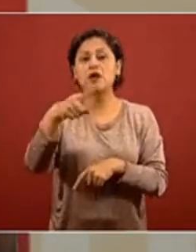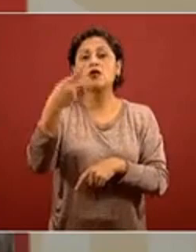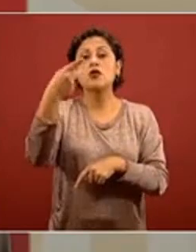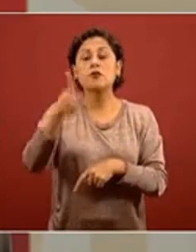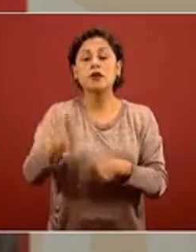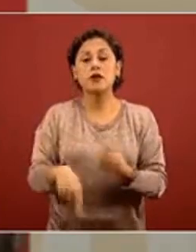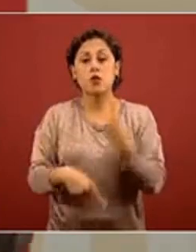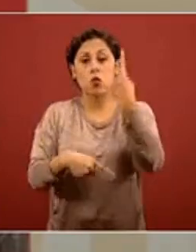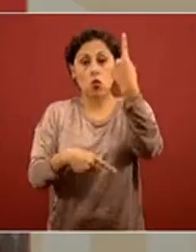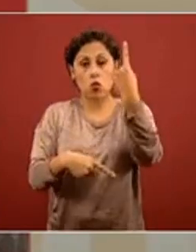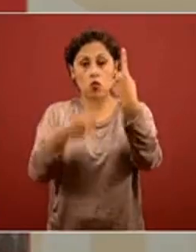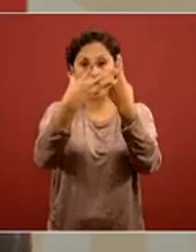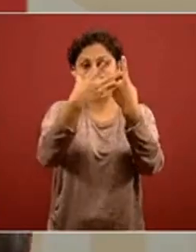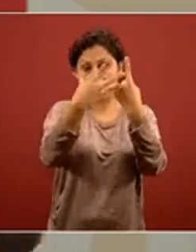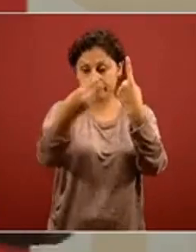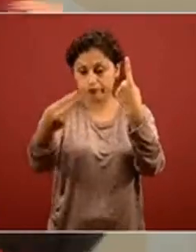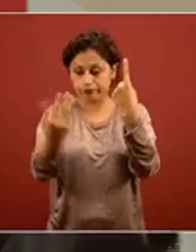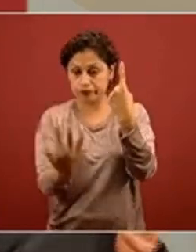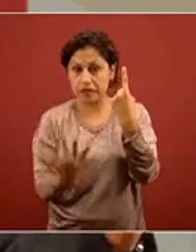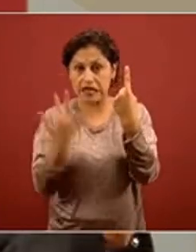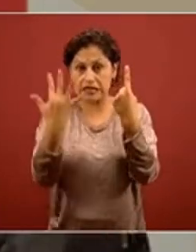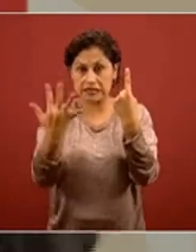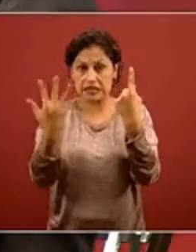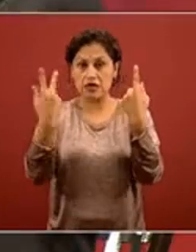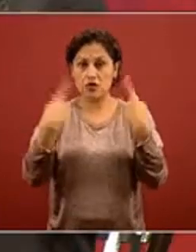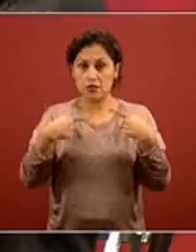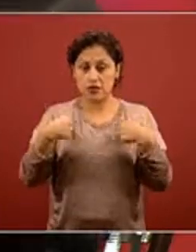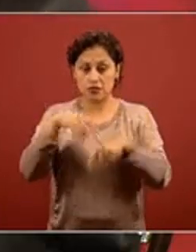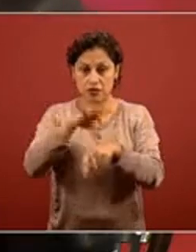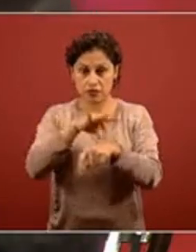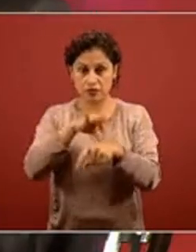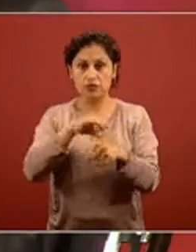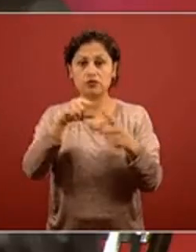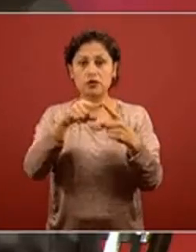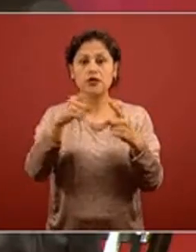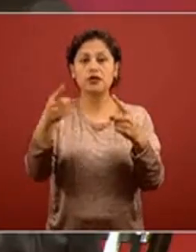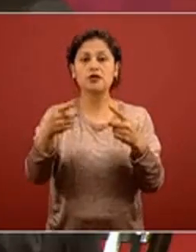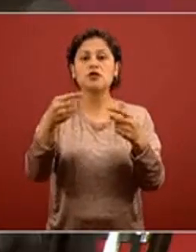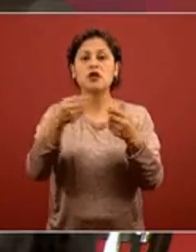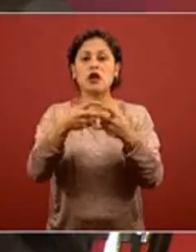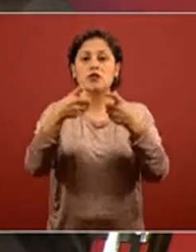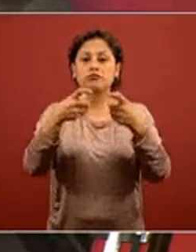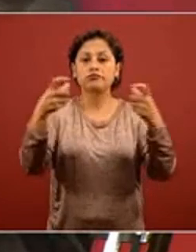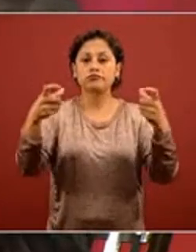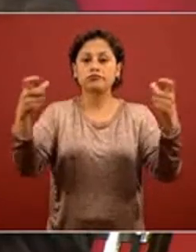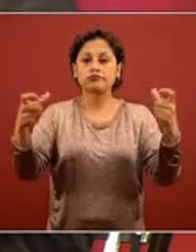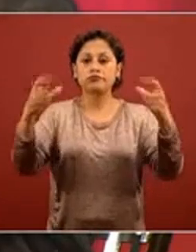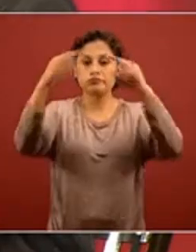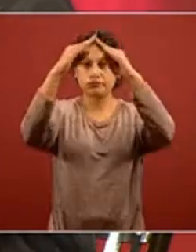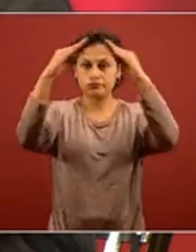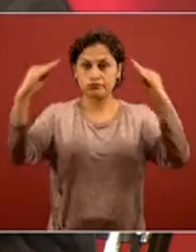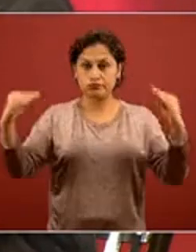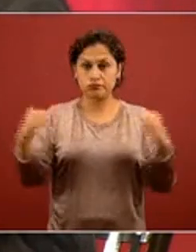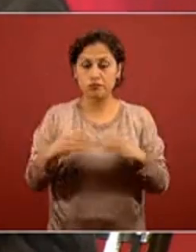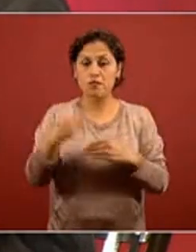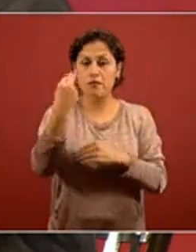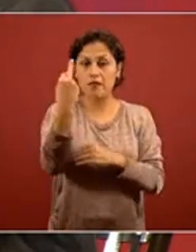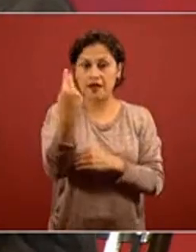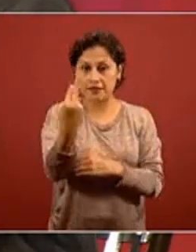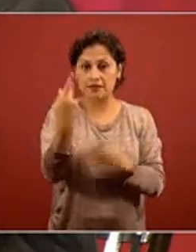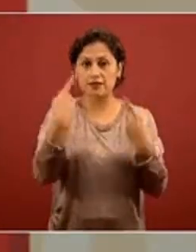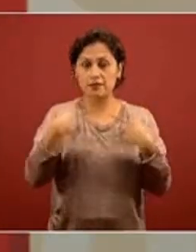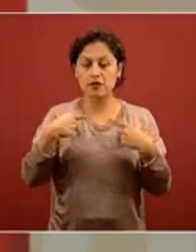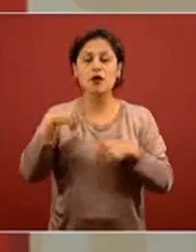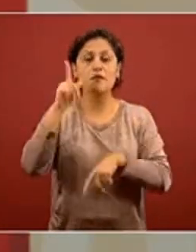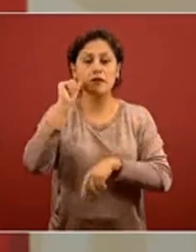de 5 y cada uno de esos 5 de otros 5, entonces tenemos una pirámide de 25 y estos bloques han sido muy útiles. Mañana vamos